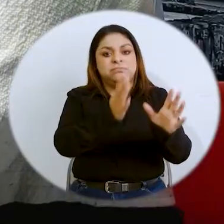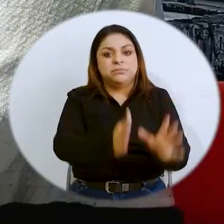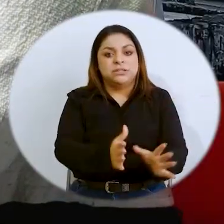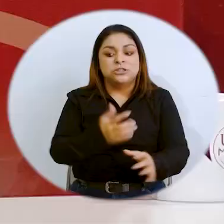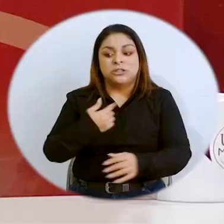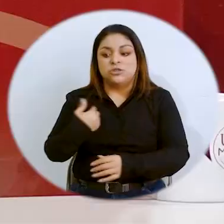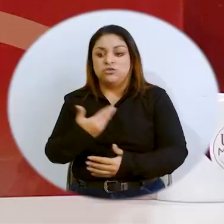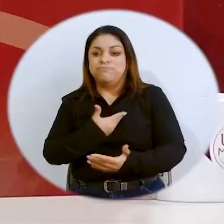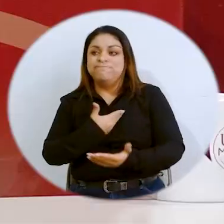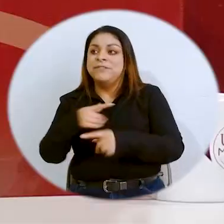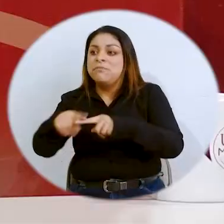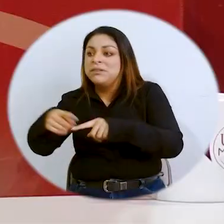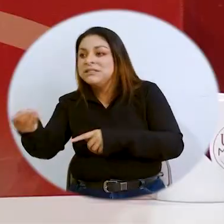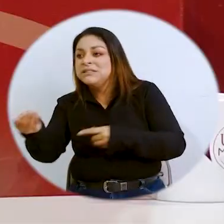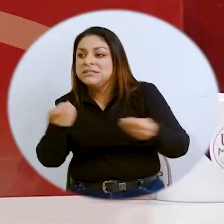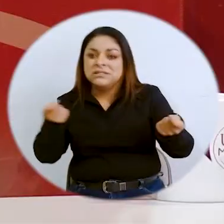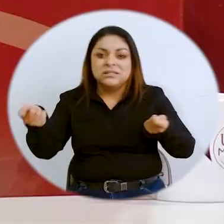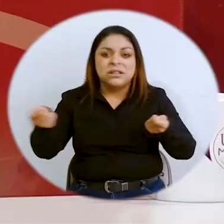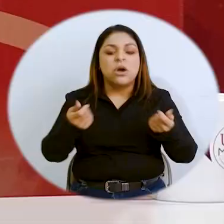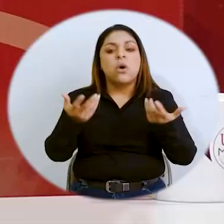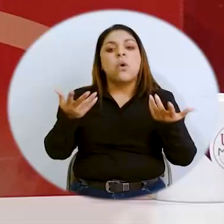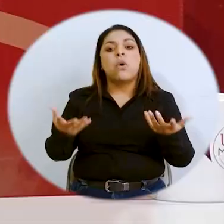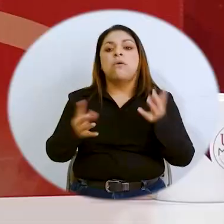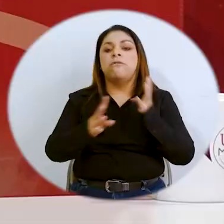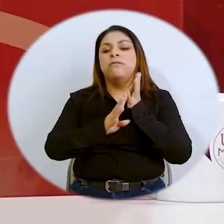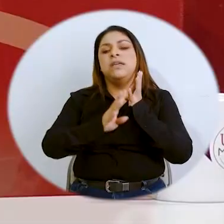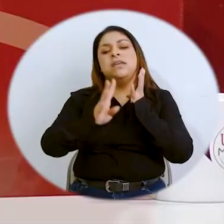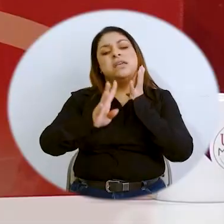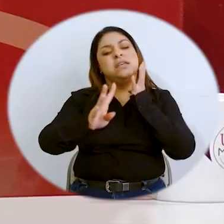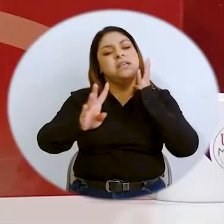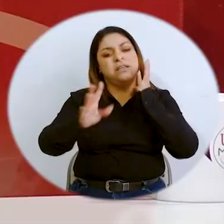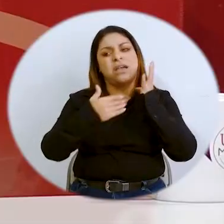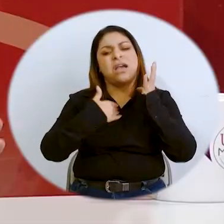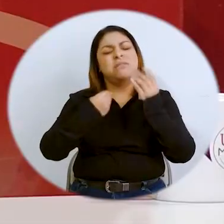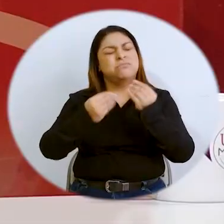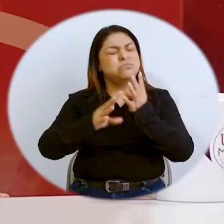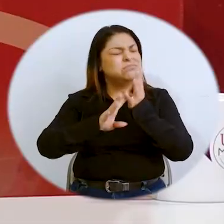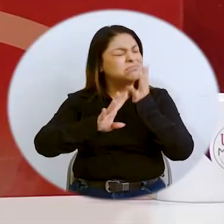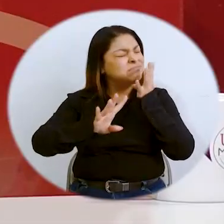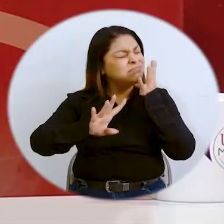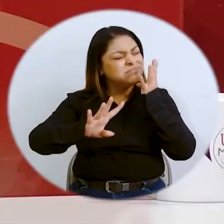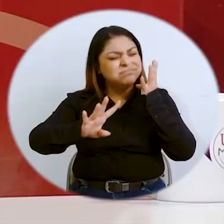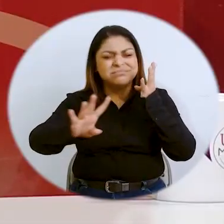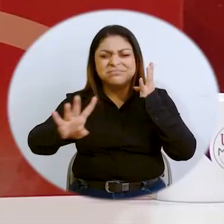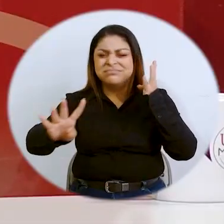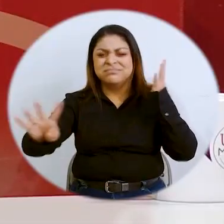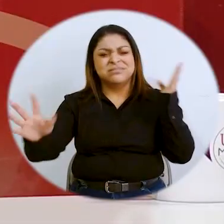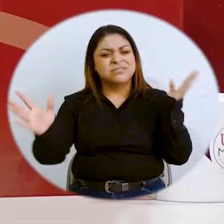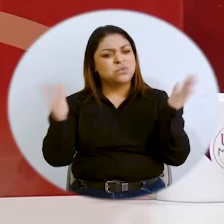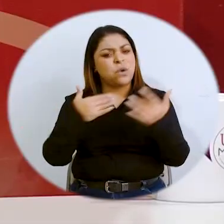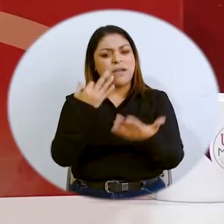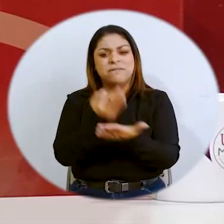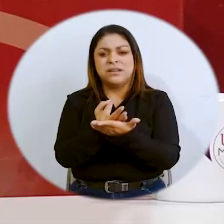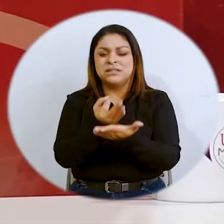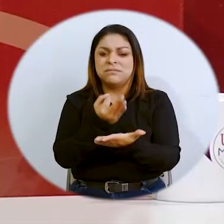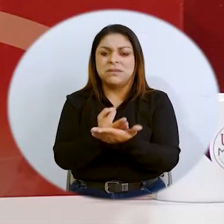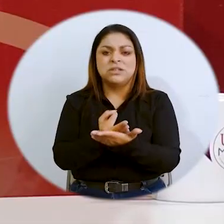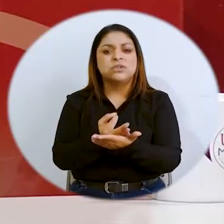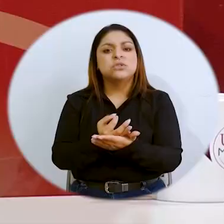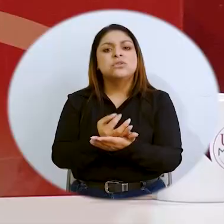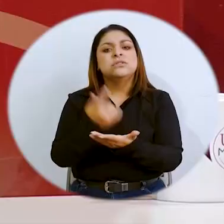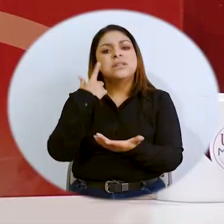dependientes, sea de los ingresos familiares o haciendo fila, que tenemos enorme, ¿verdad? Ha habido un desfinanciamiento importante en